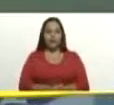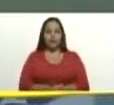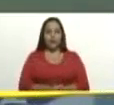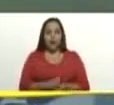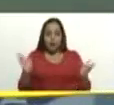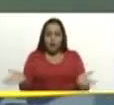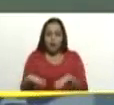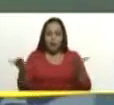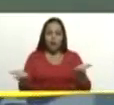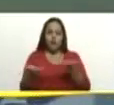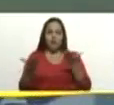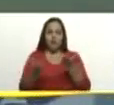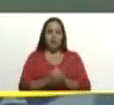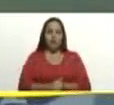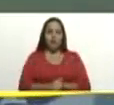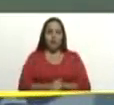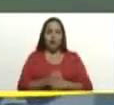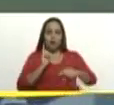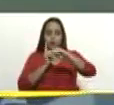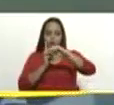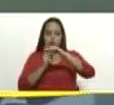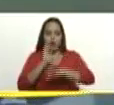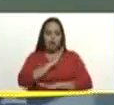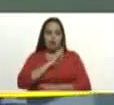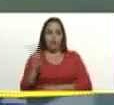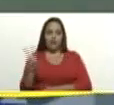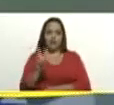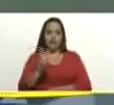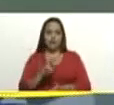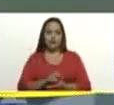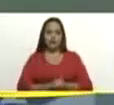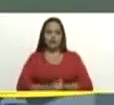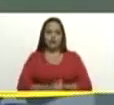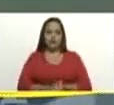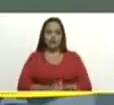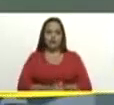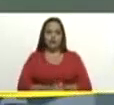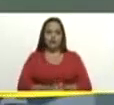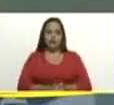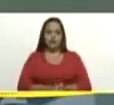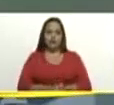promoviendo lo afirmativo venezolano. No llego